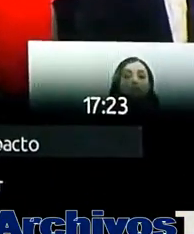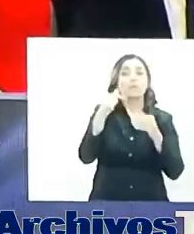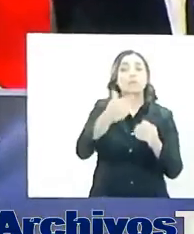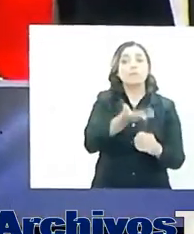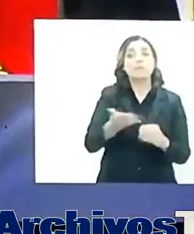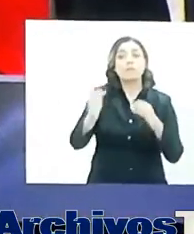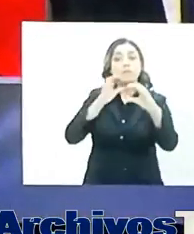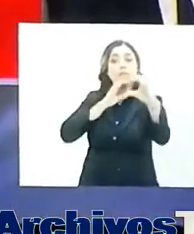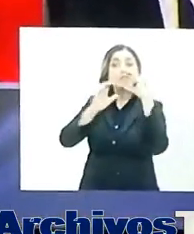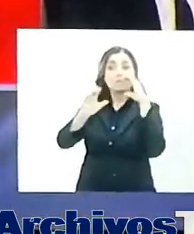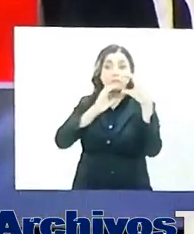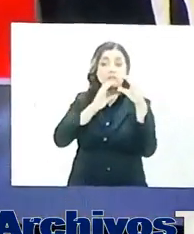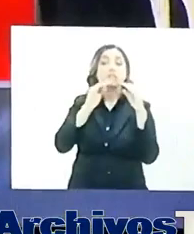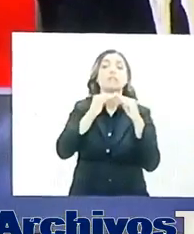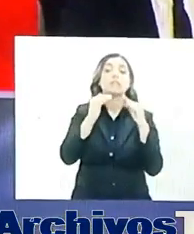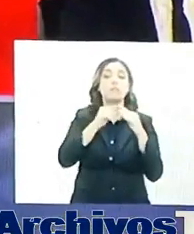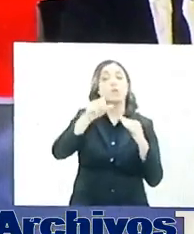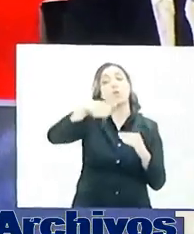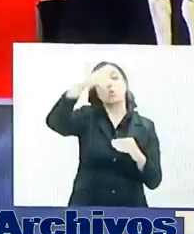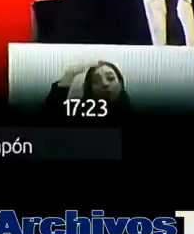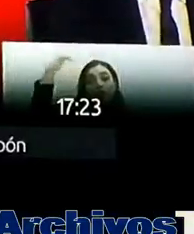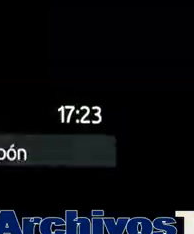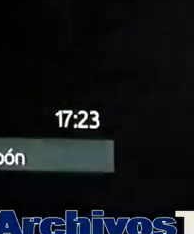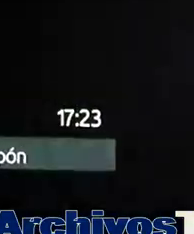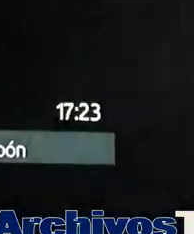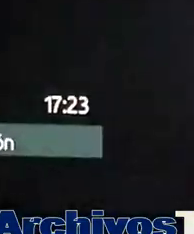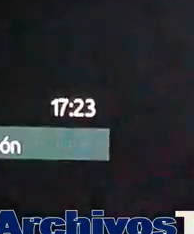lo pudo constatar la observación nacional e internacional.